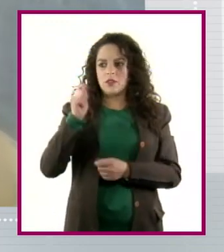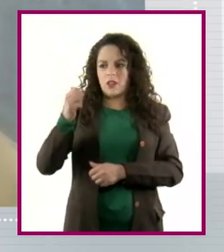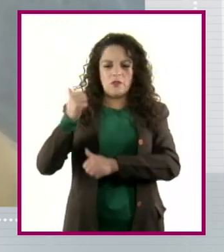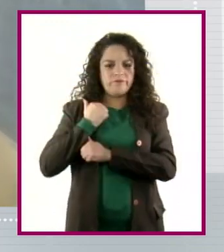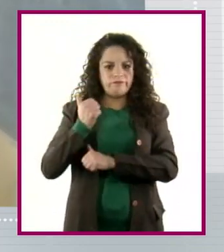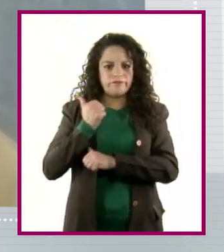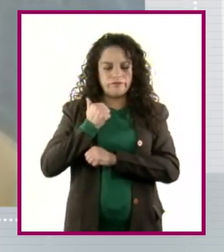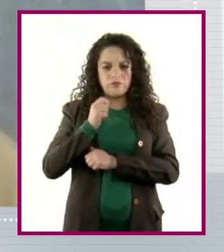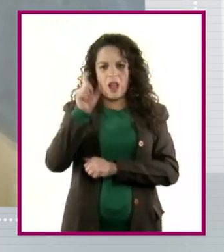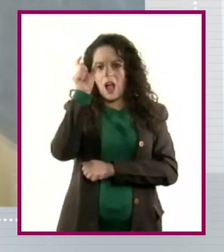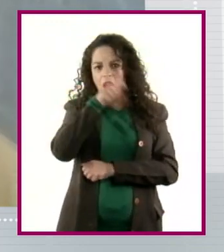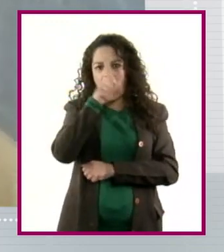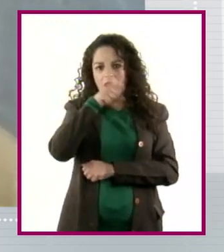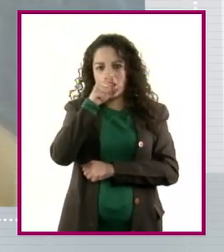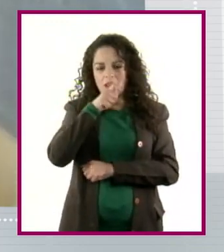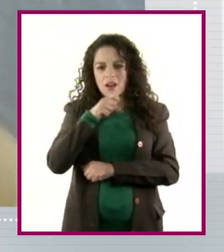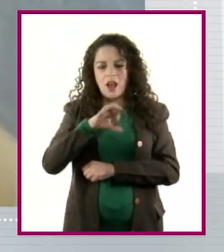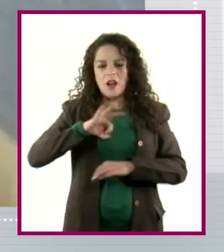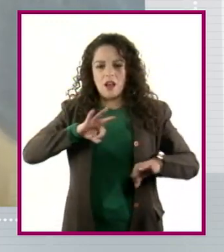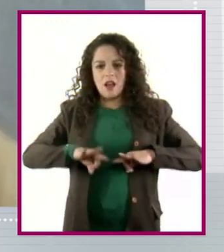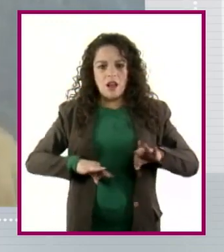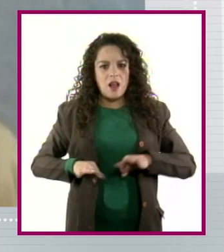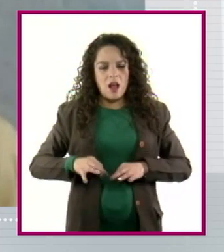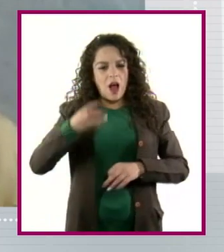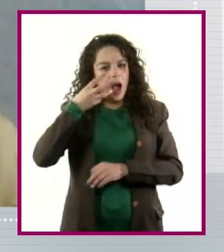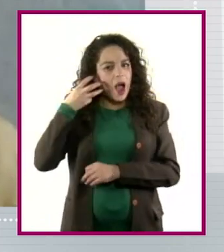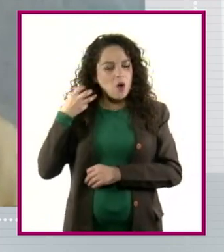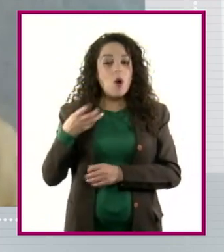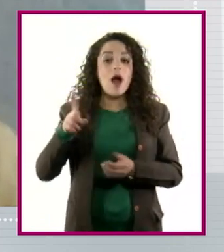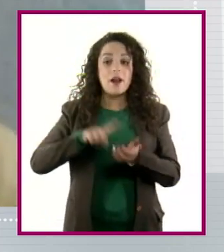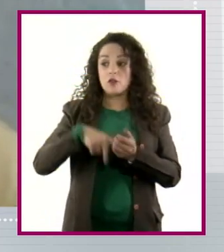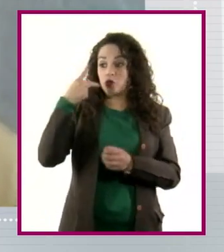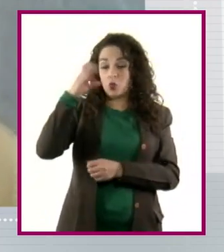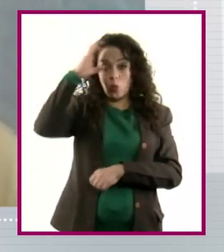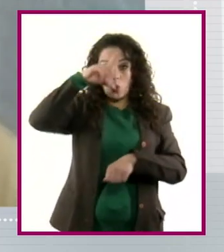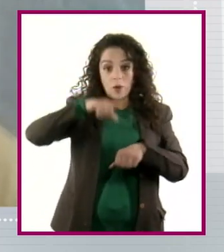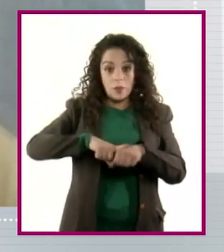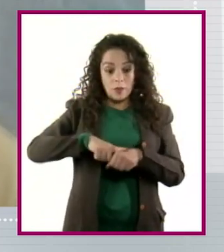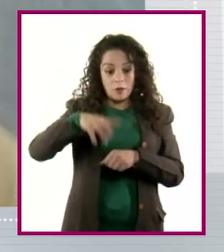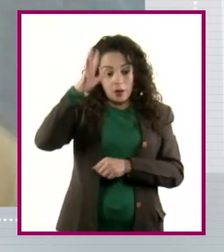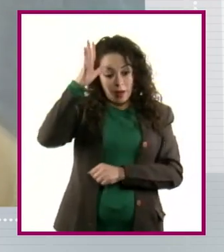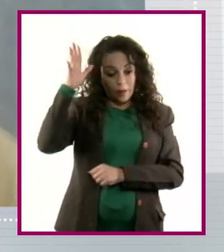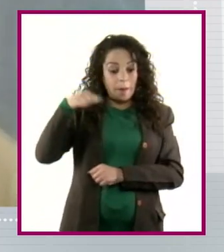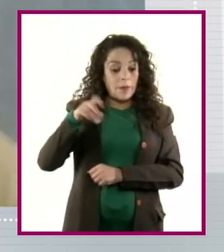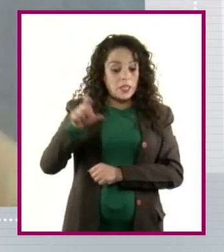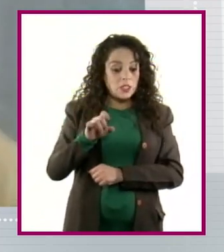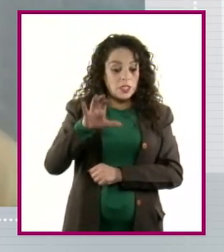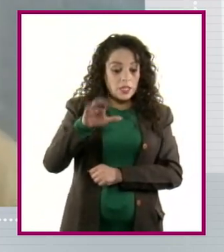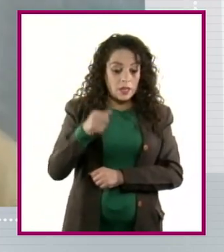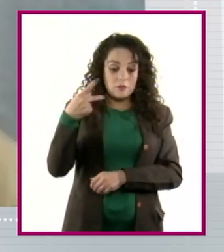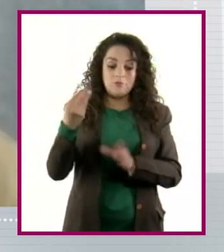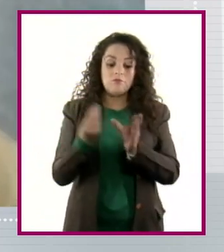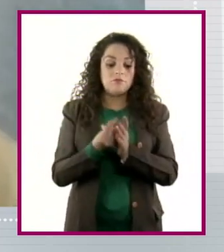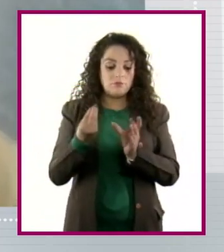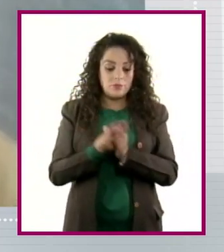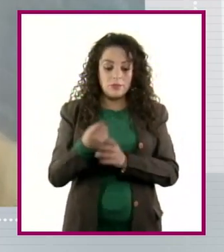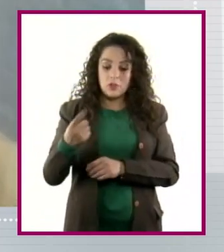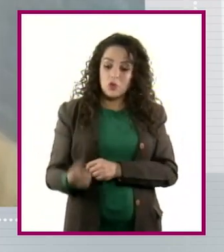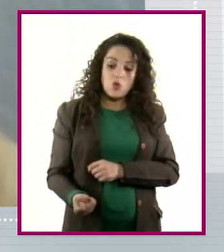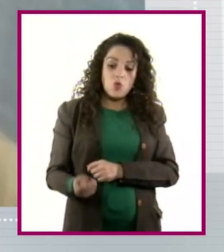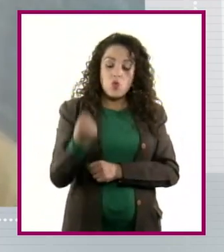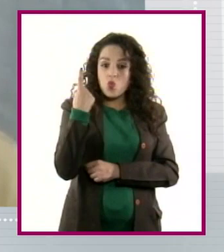de la cultura azteca o de la cultura mexica, y que eran la élite de la milicia mexica. Tiene el único